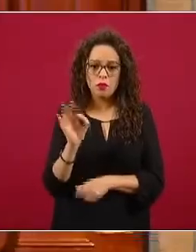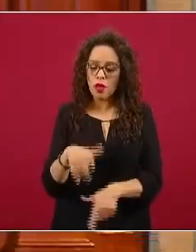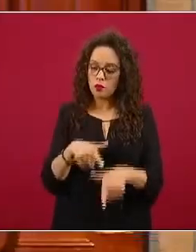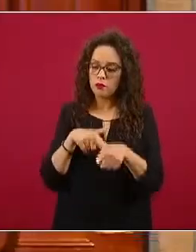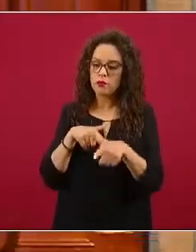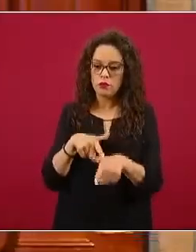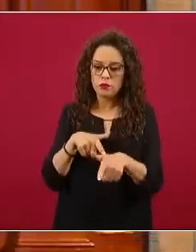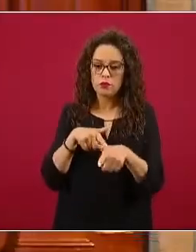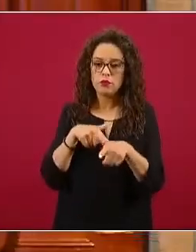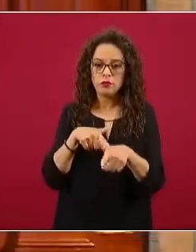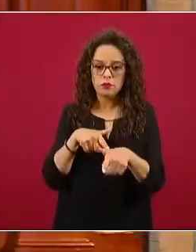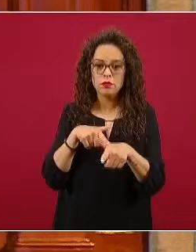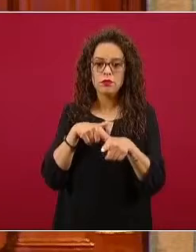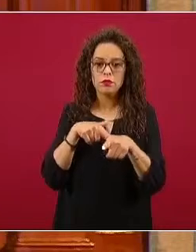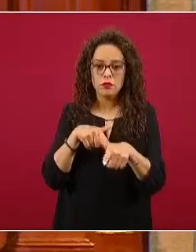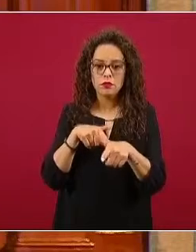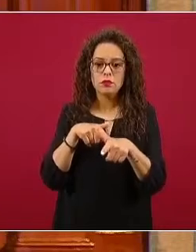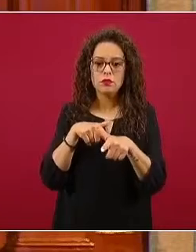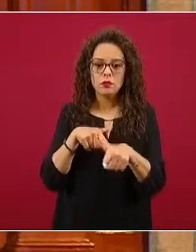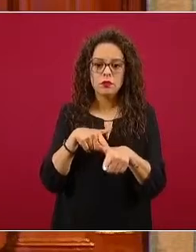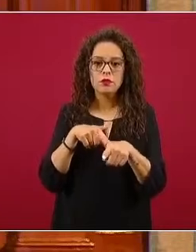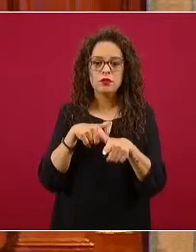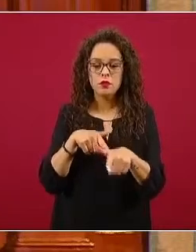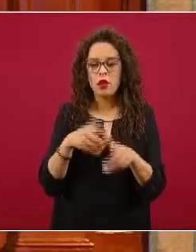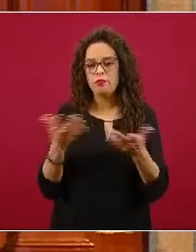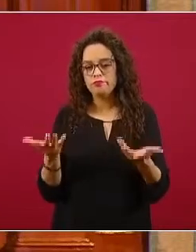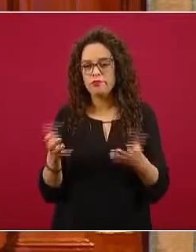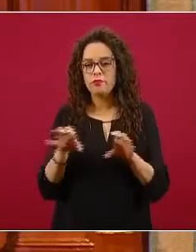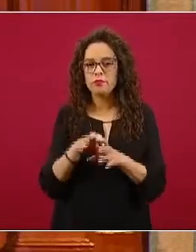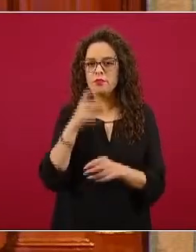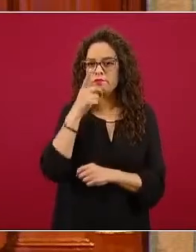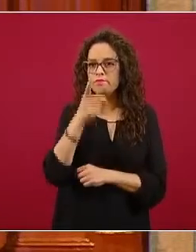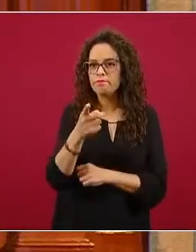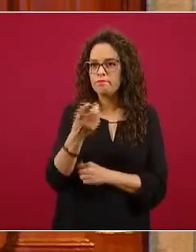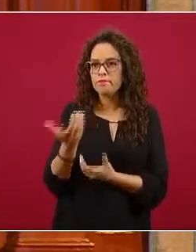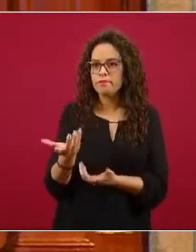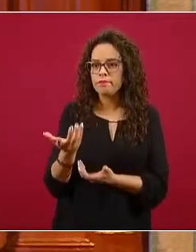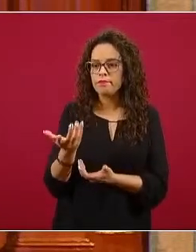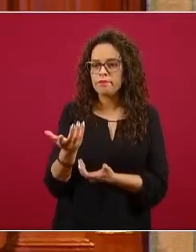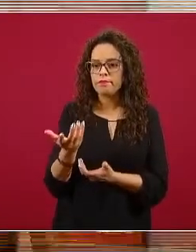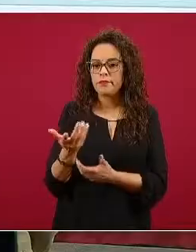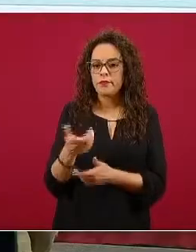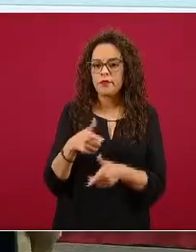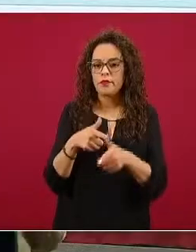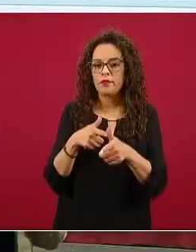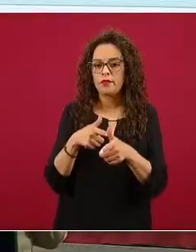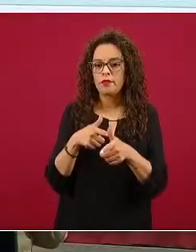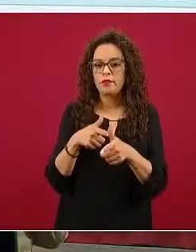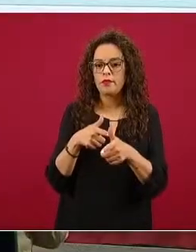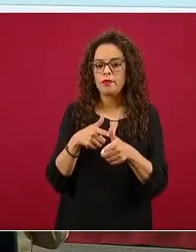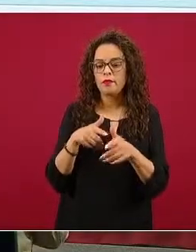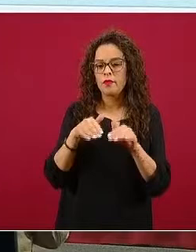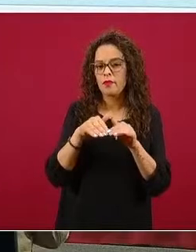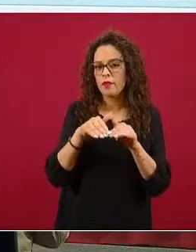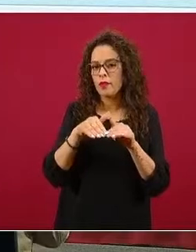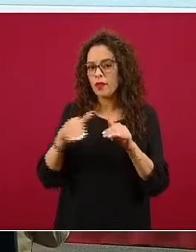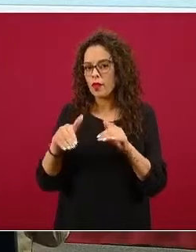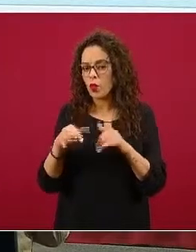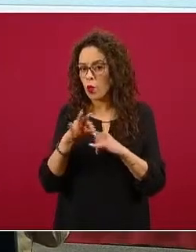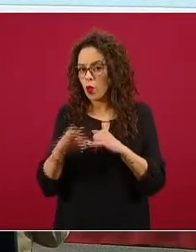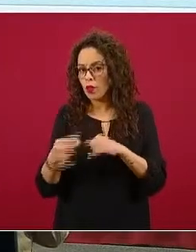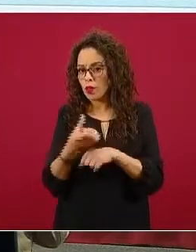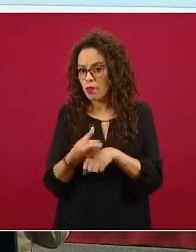continúa en un momento prácticamente en una tendencia que se ha mantenido, digamos, entre las últimas